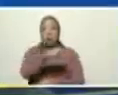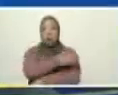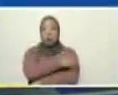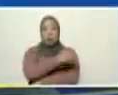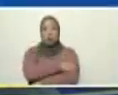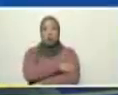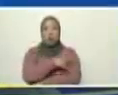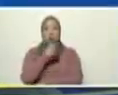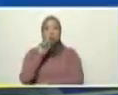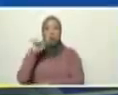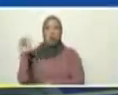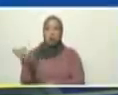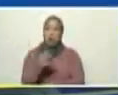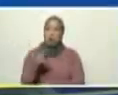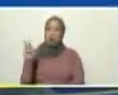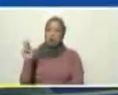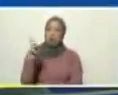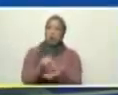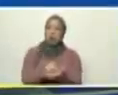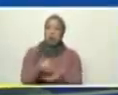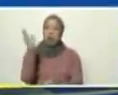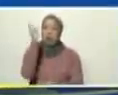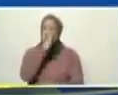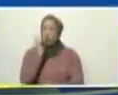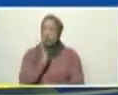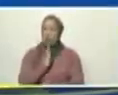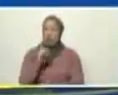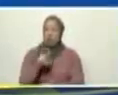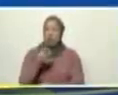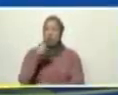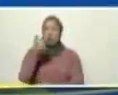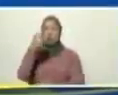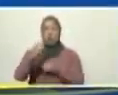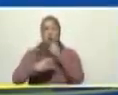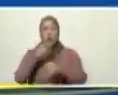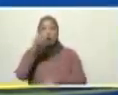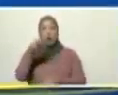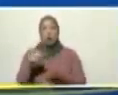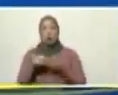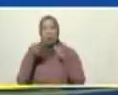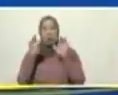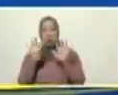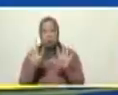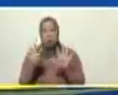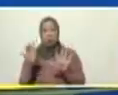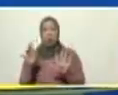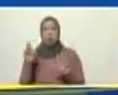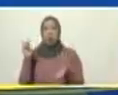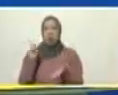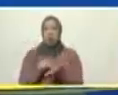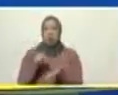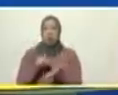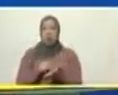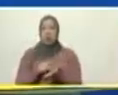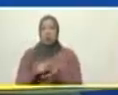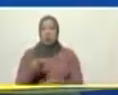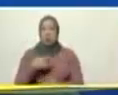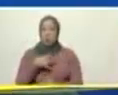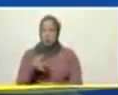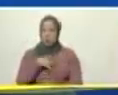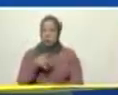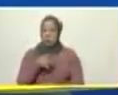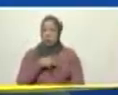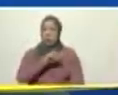Guaidó llegaron a la embajada en Brasil en 2019, después del golpe en Bolivia, porque estaban, se sentían muy